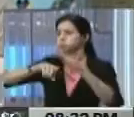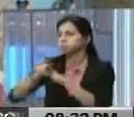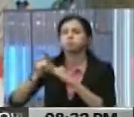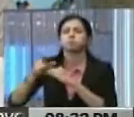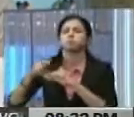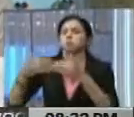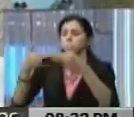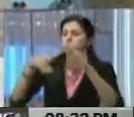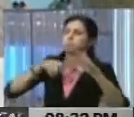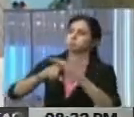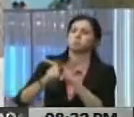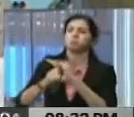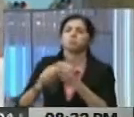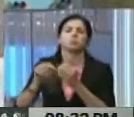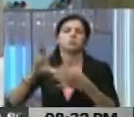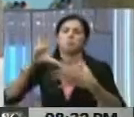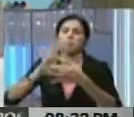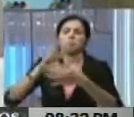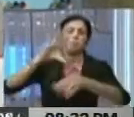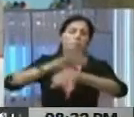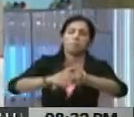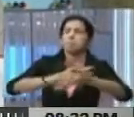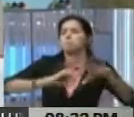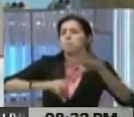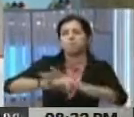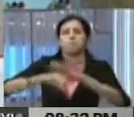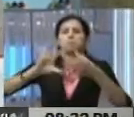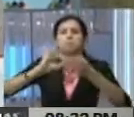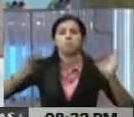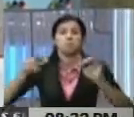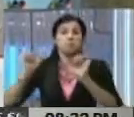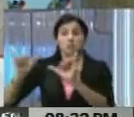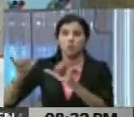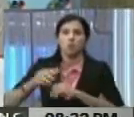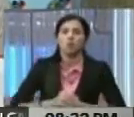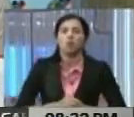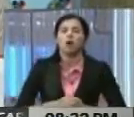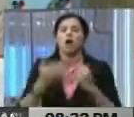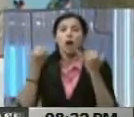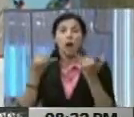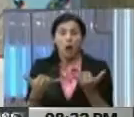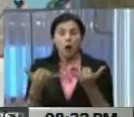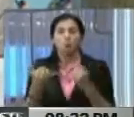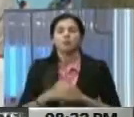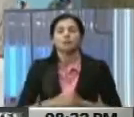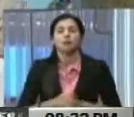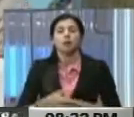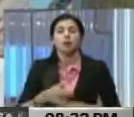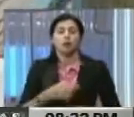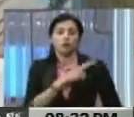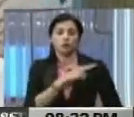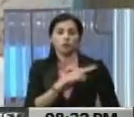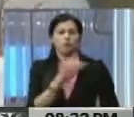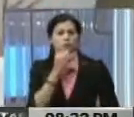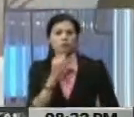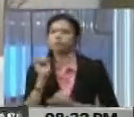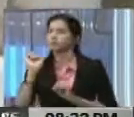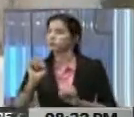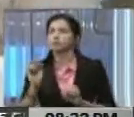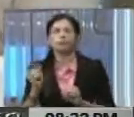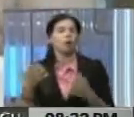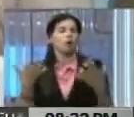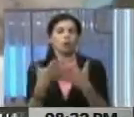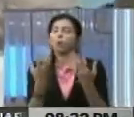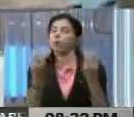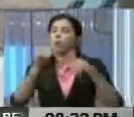a la sede y se encadenaron en parte de las instalaciones, hoy las autoridades del Poder Público se han pronunciado en contra de estas acciones violentas. Me